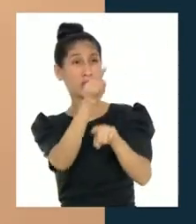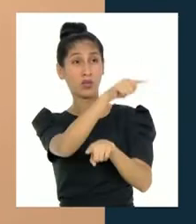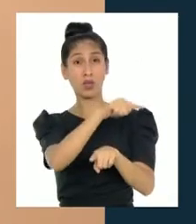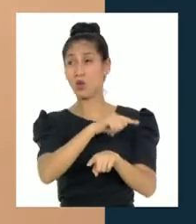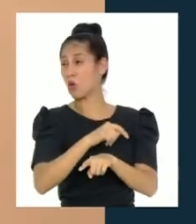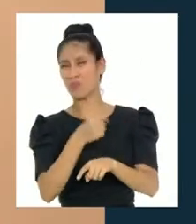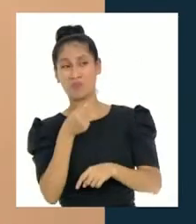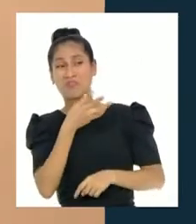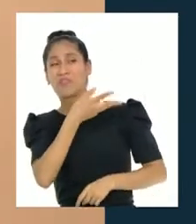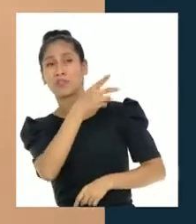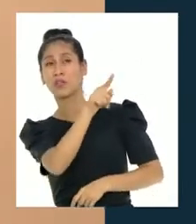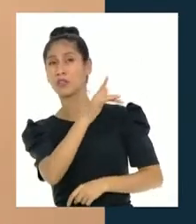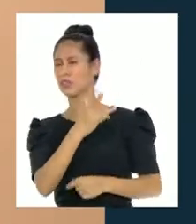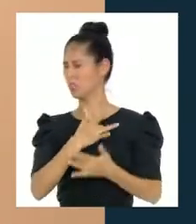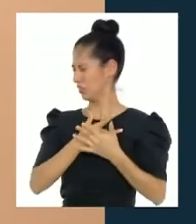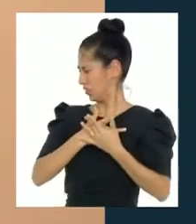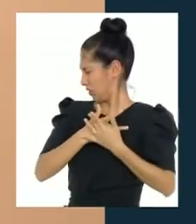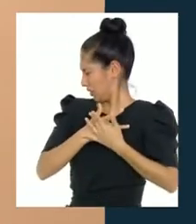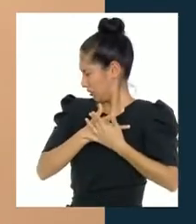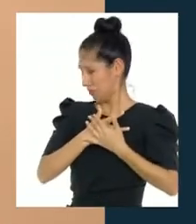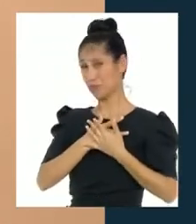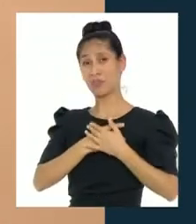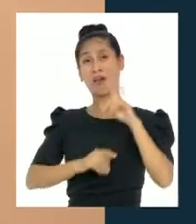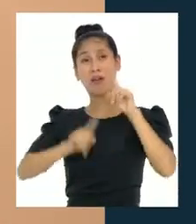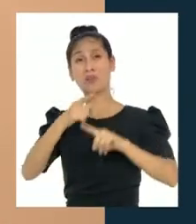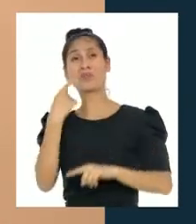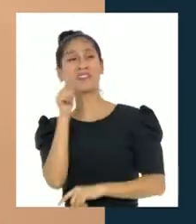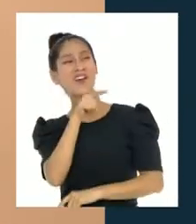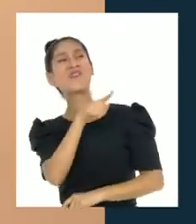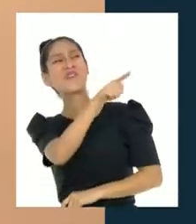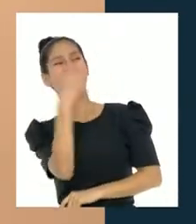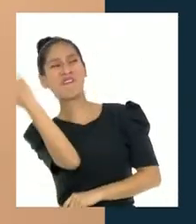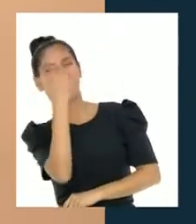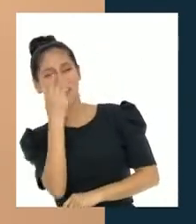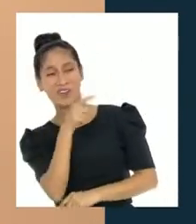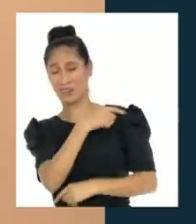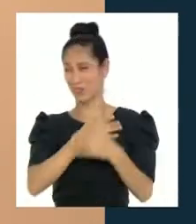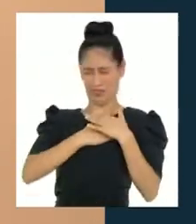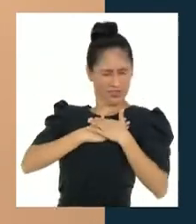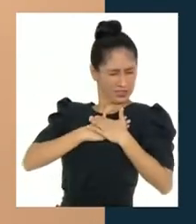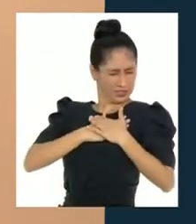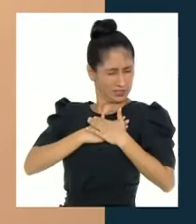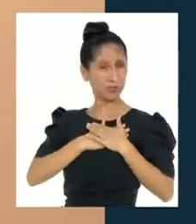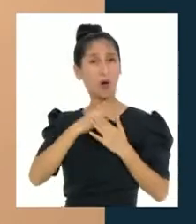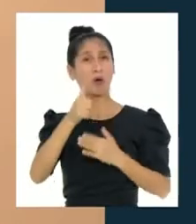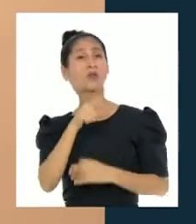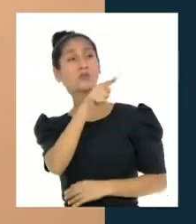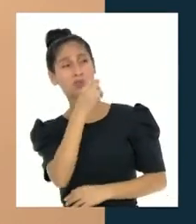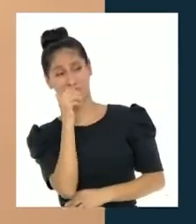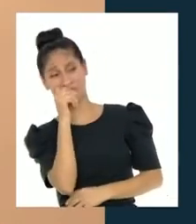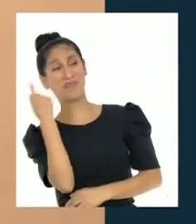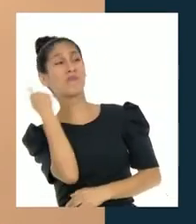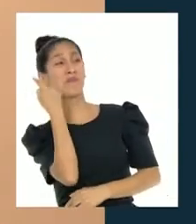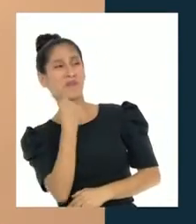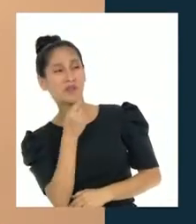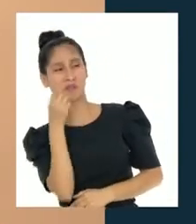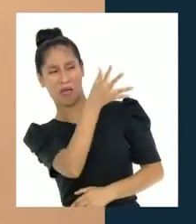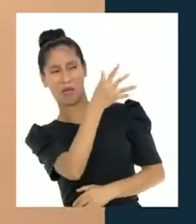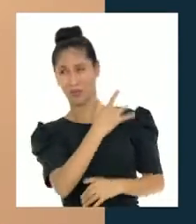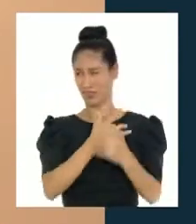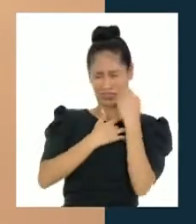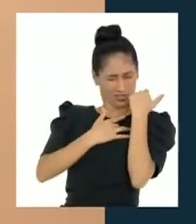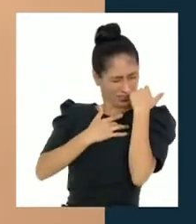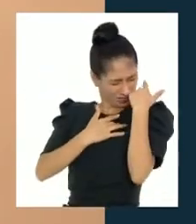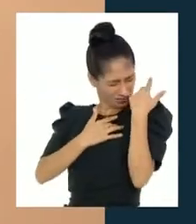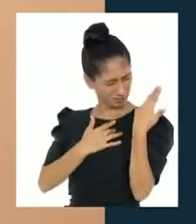a partir de los insultos racistas, de las burlas y de las ofensas hacia las personas por